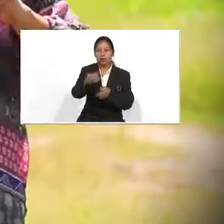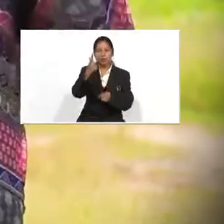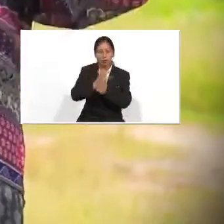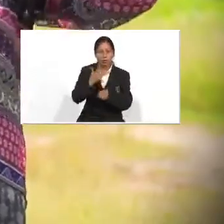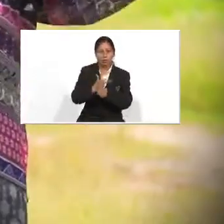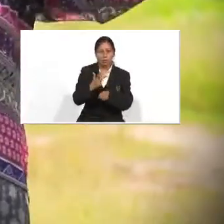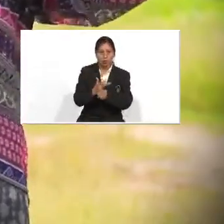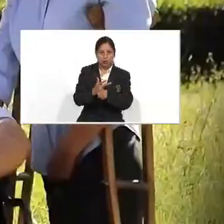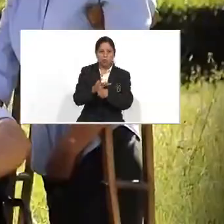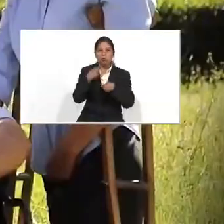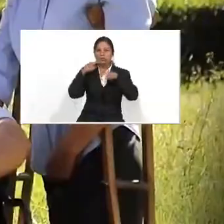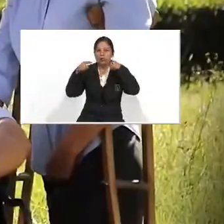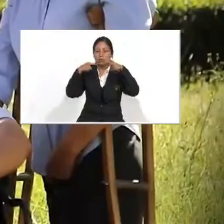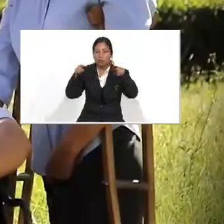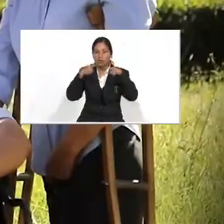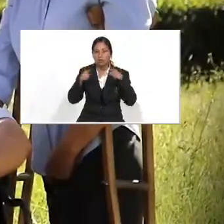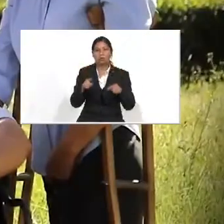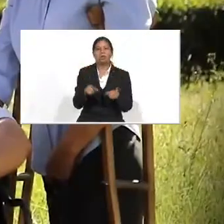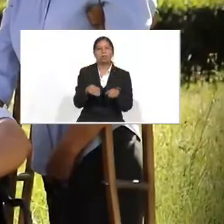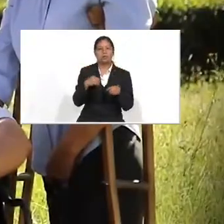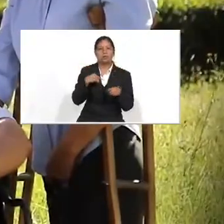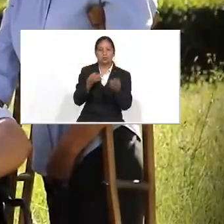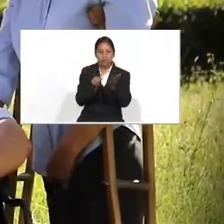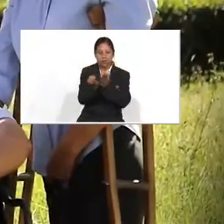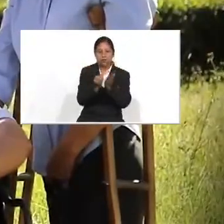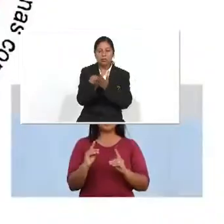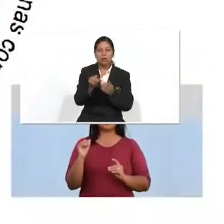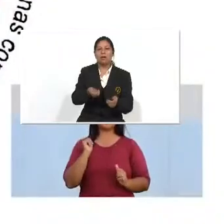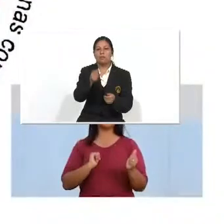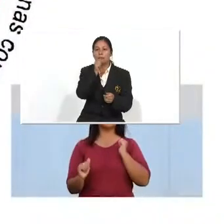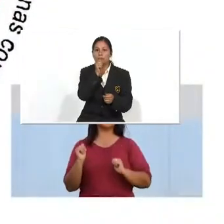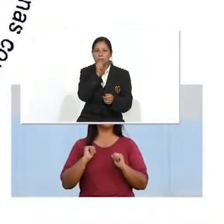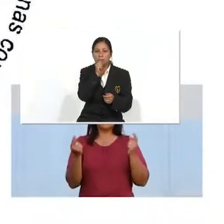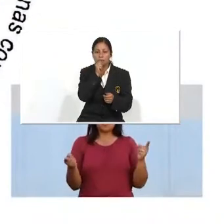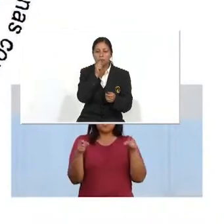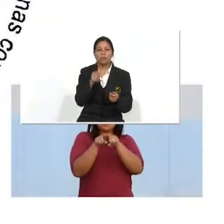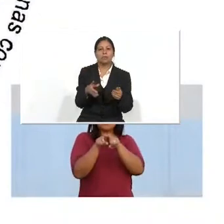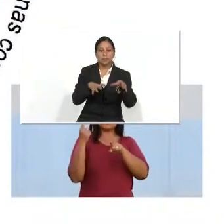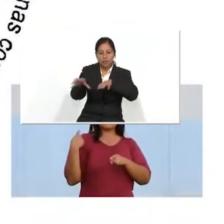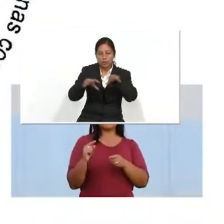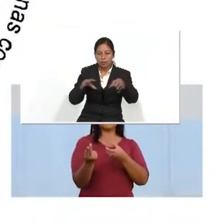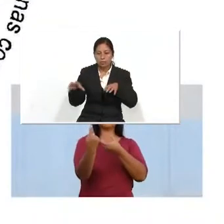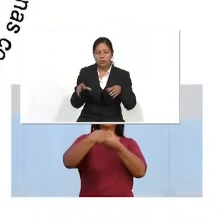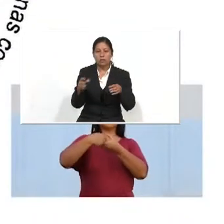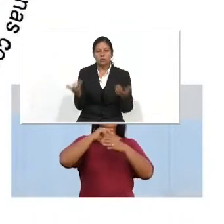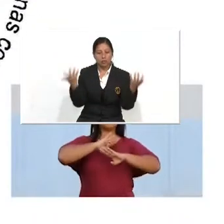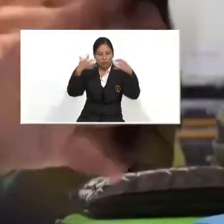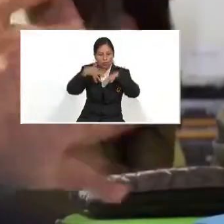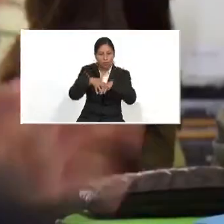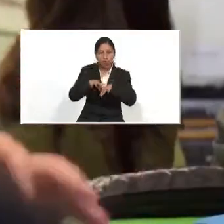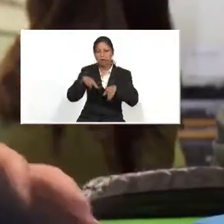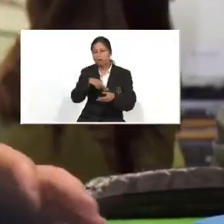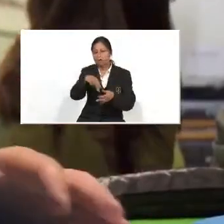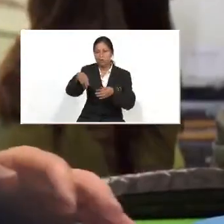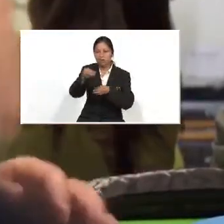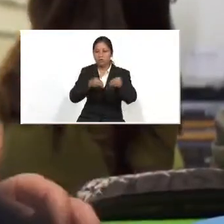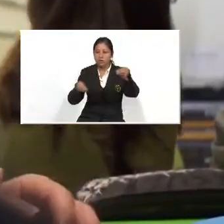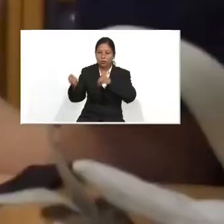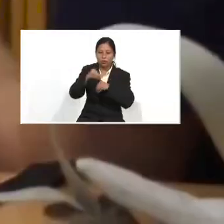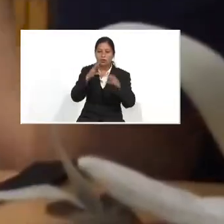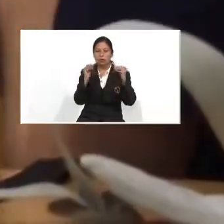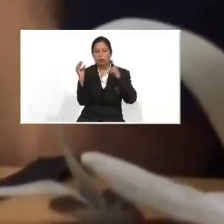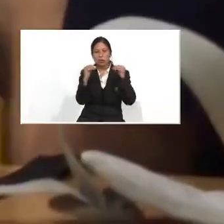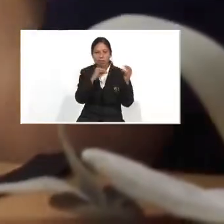Para su promoción Y divulgación Se recomendó Que las instituciones Públicas y privadas Anualmente realicen Actividades de socialización Caminatas Intercambios Y